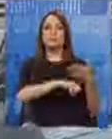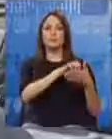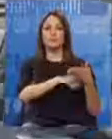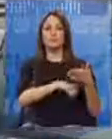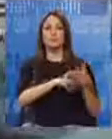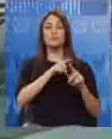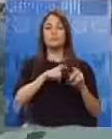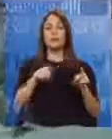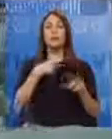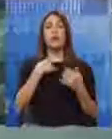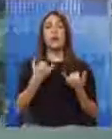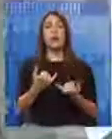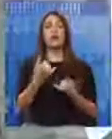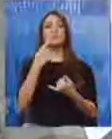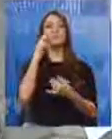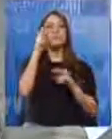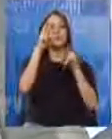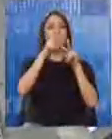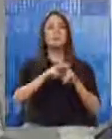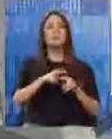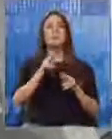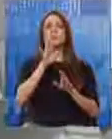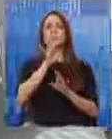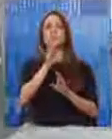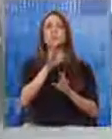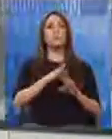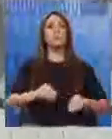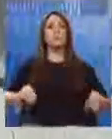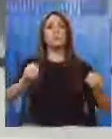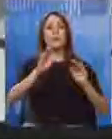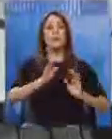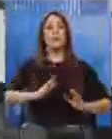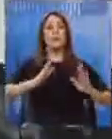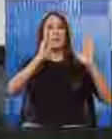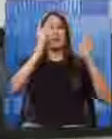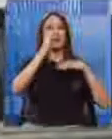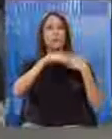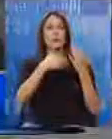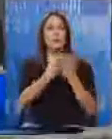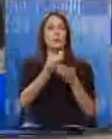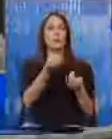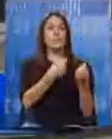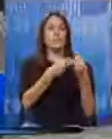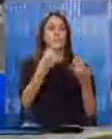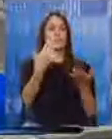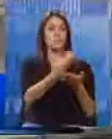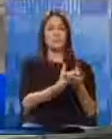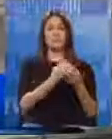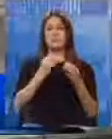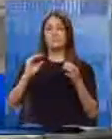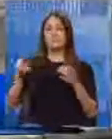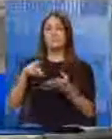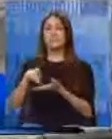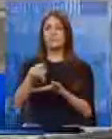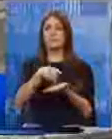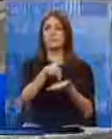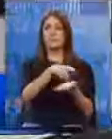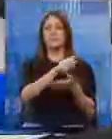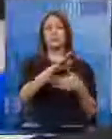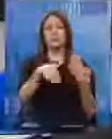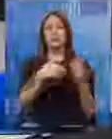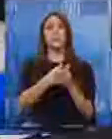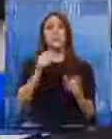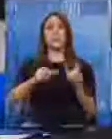liquidación se encargará de verificar el estado financiero y del patrimonio activo y pasivo de la entidad, que según el Ministerio de Educación servirá para cancelar a